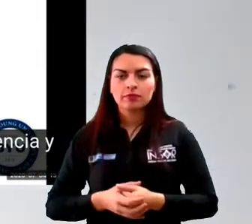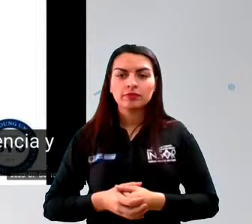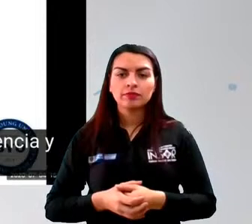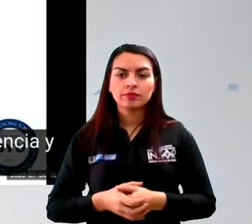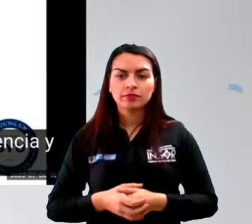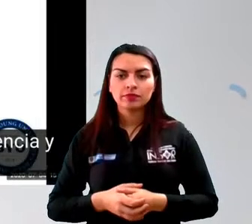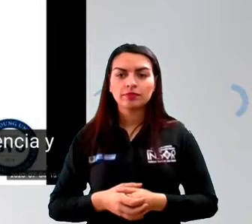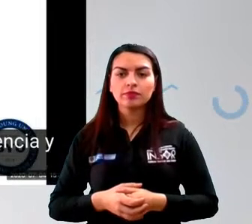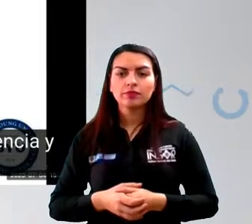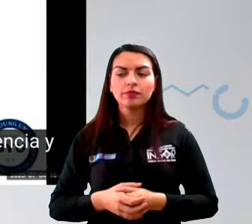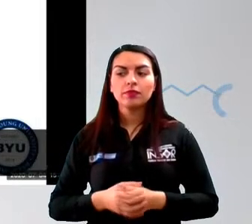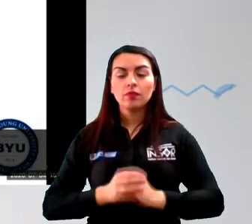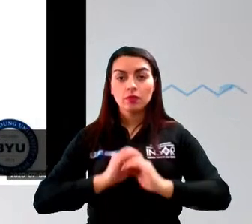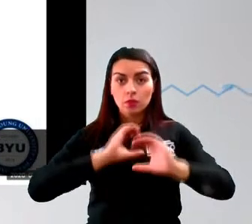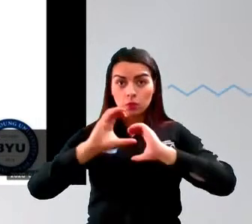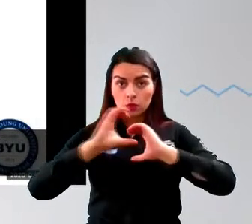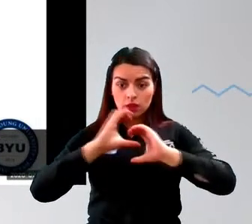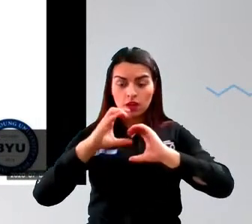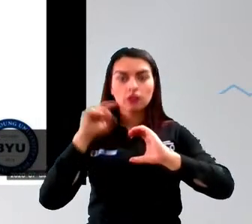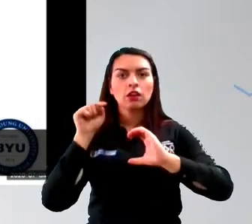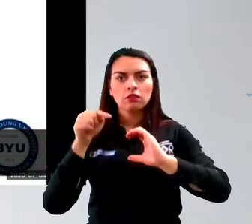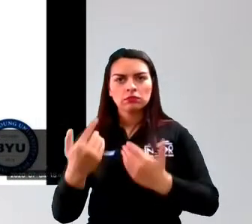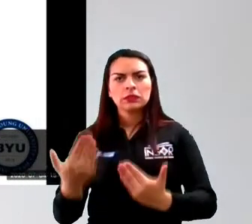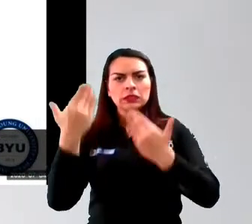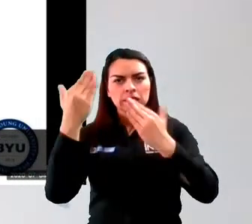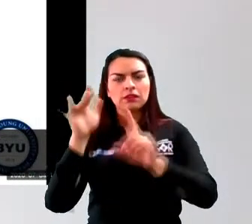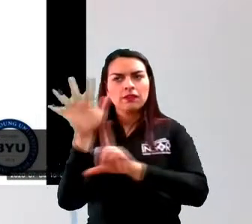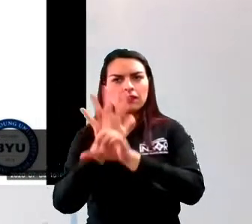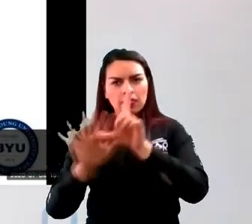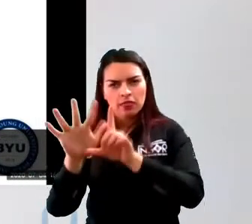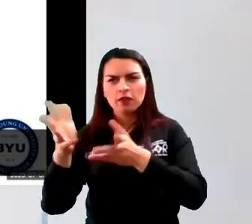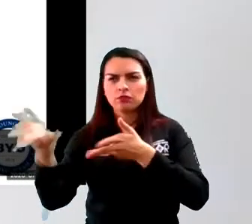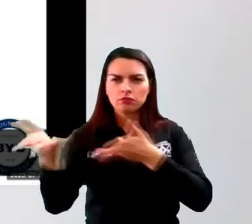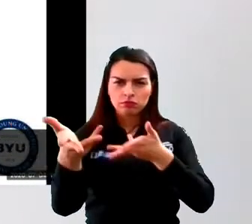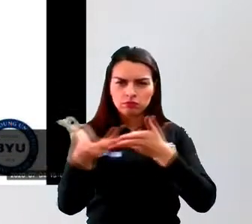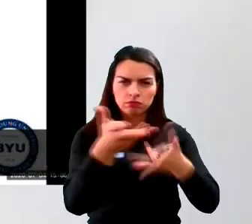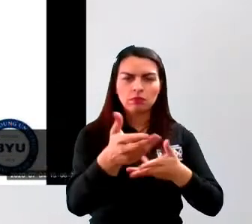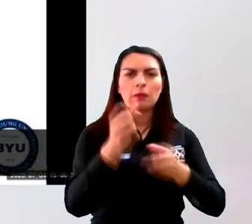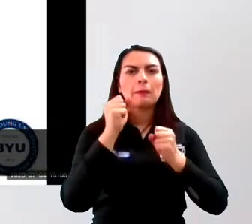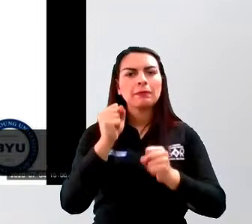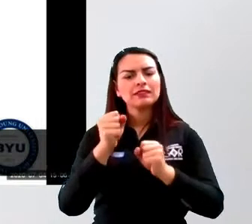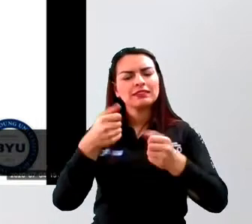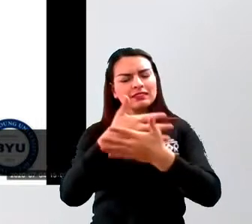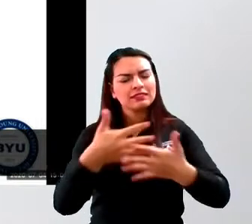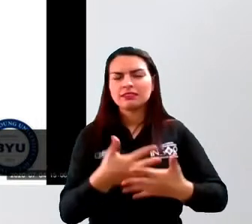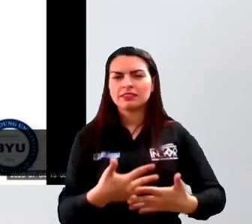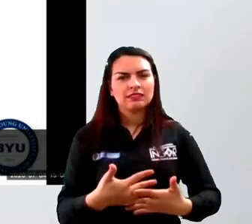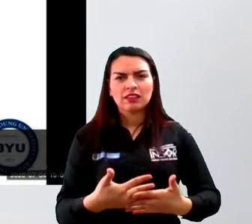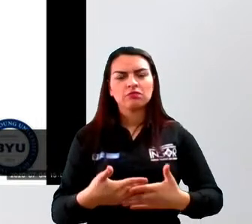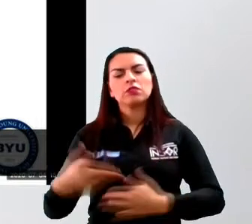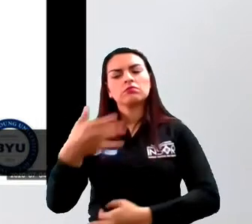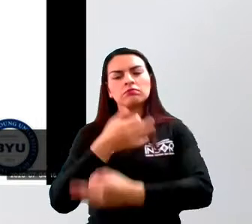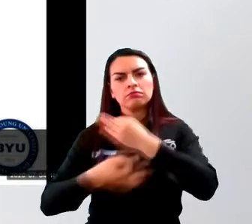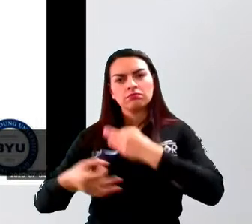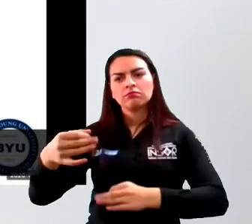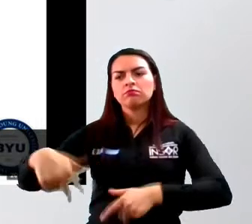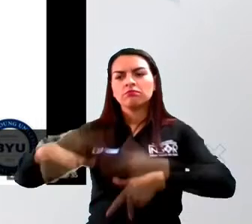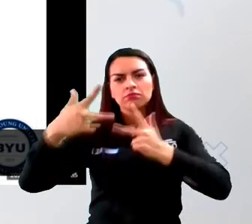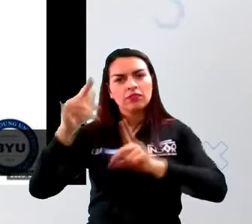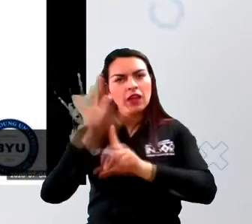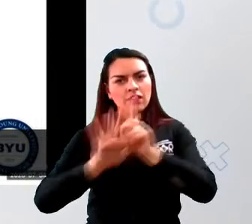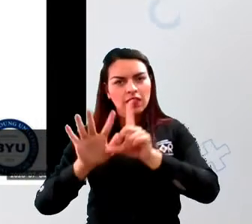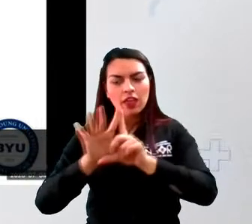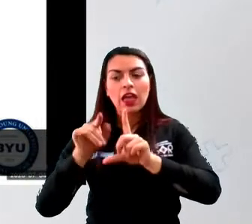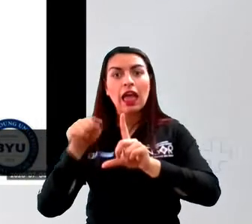en otras comunicaciones se basen en video en lugar de estar basadas en texto. El uso de video para esas comunicaciones pueden ayudar